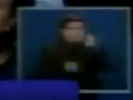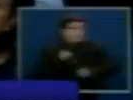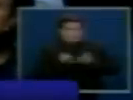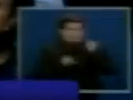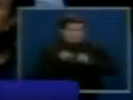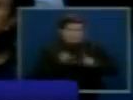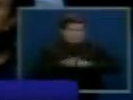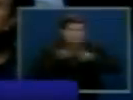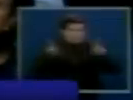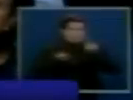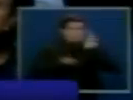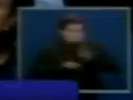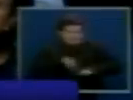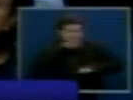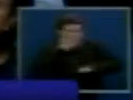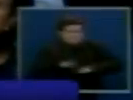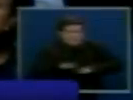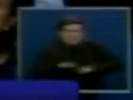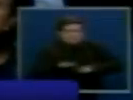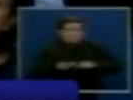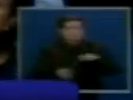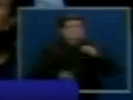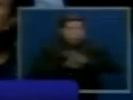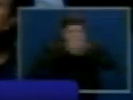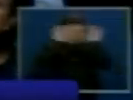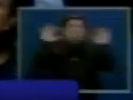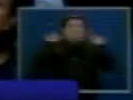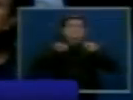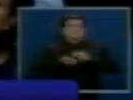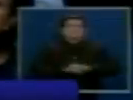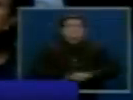pero los pasos que estamos tomando son claros.